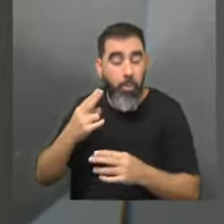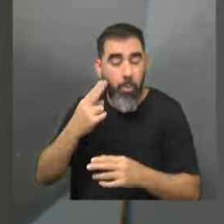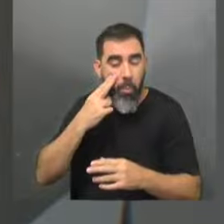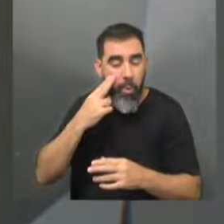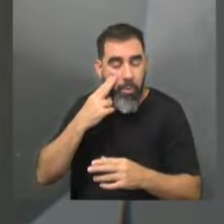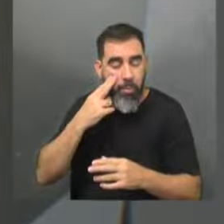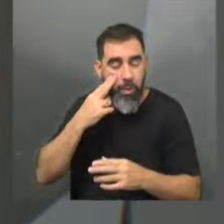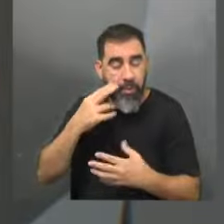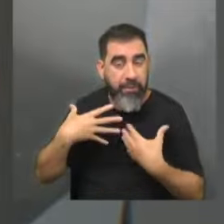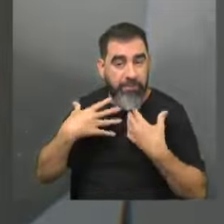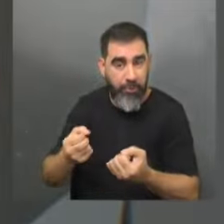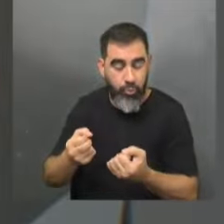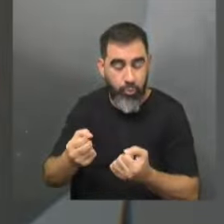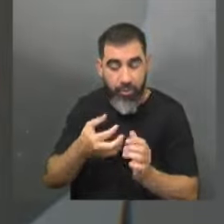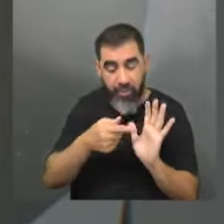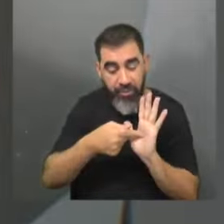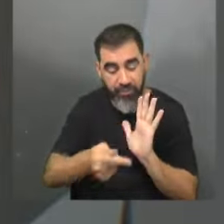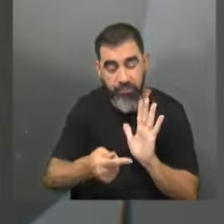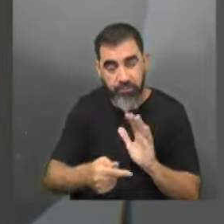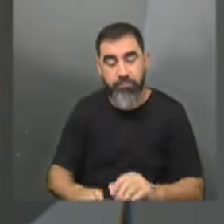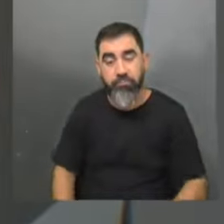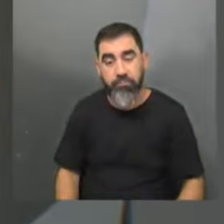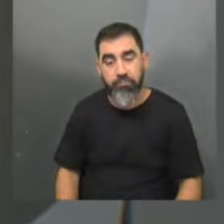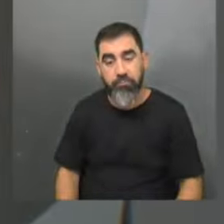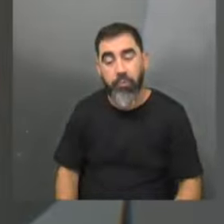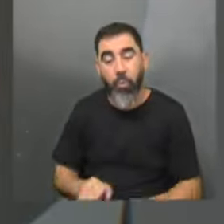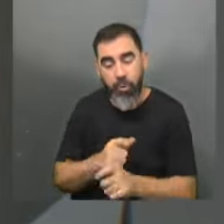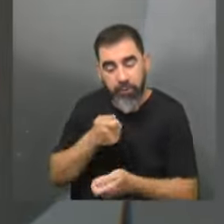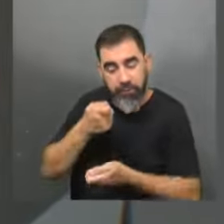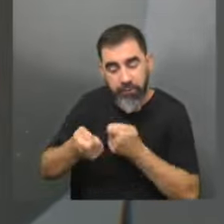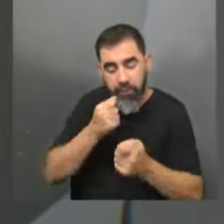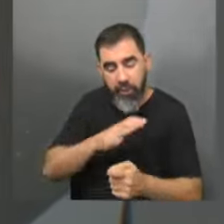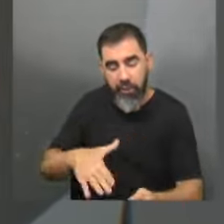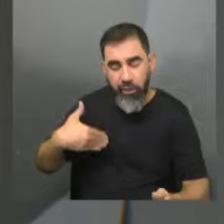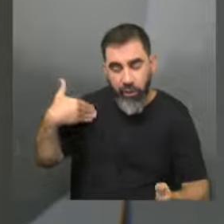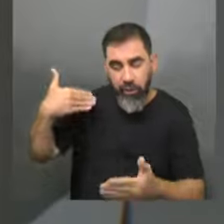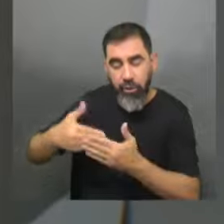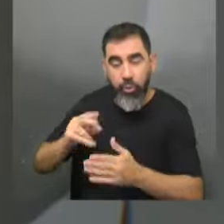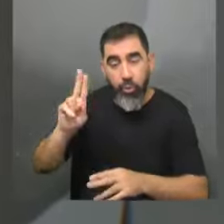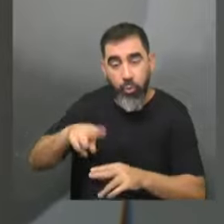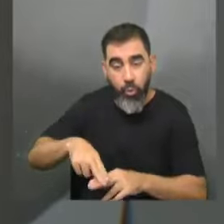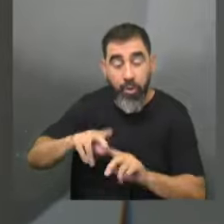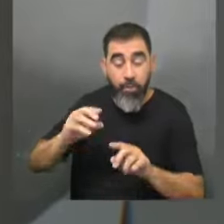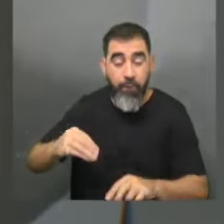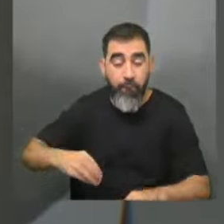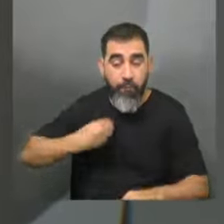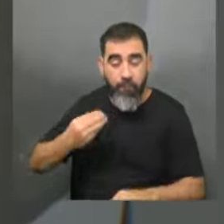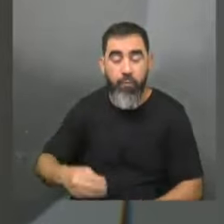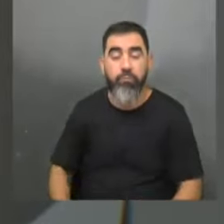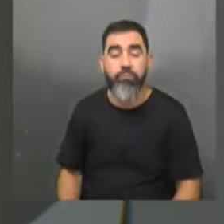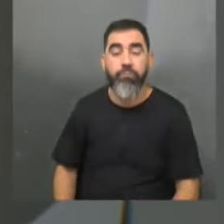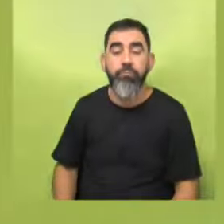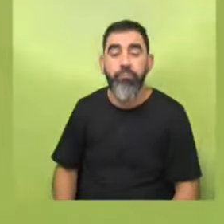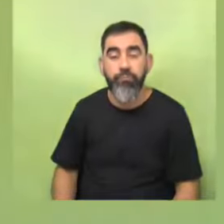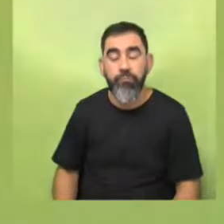específicas que están en los epitafios. Entonces, bueno, todo eso nos permite reconstruir esa historia de los muertos y de los vivos a través de la antropología en el